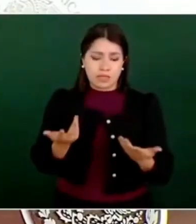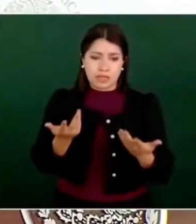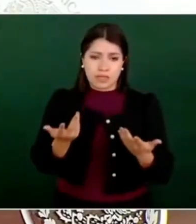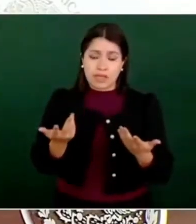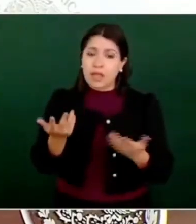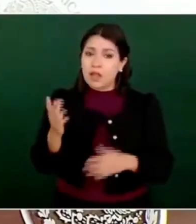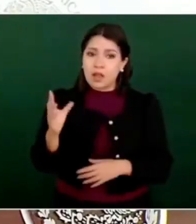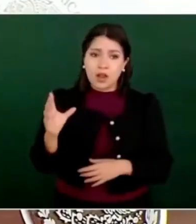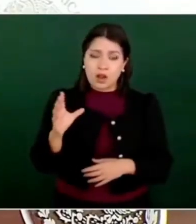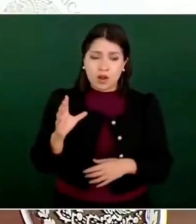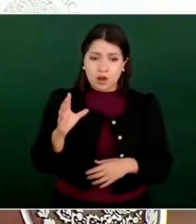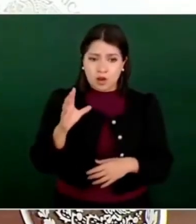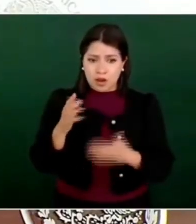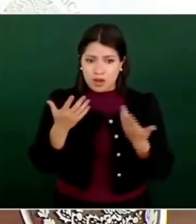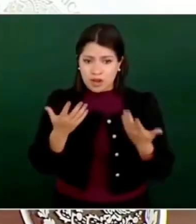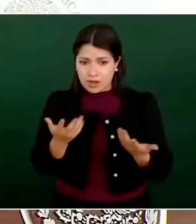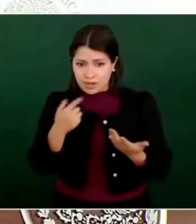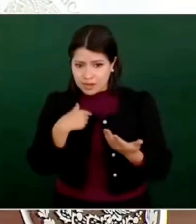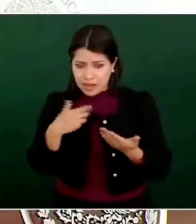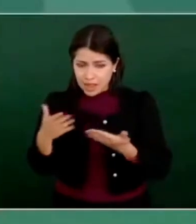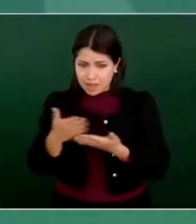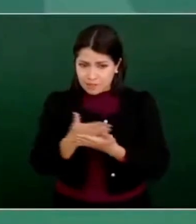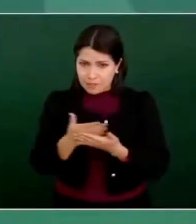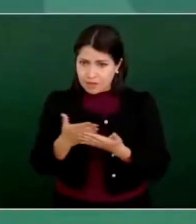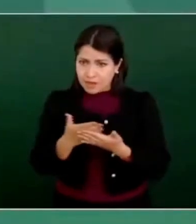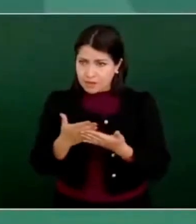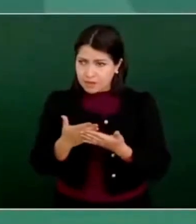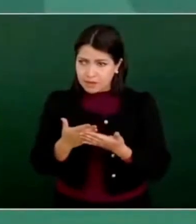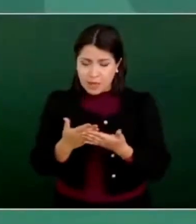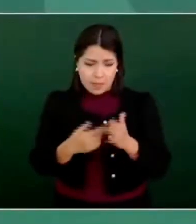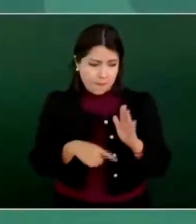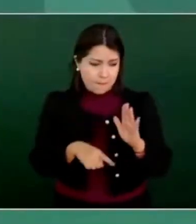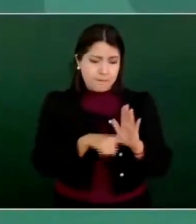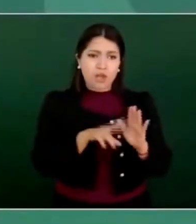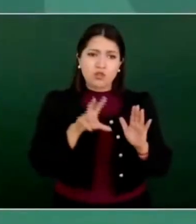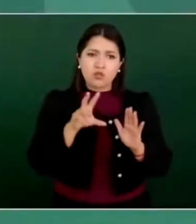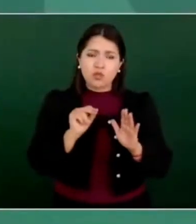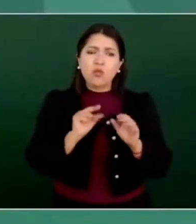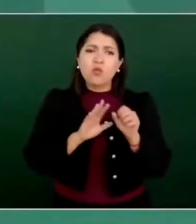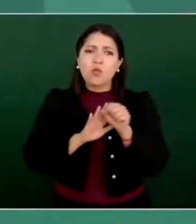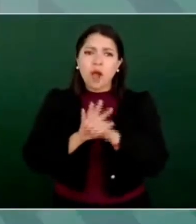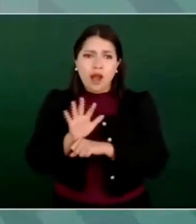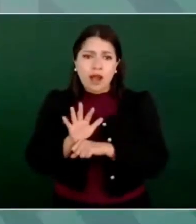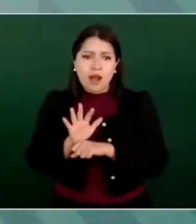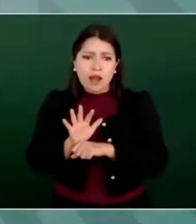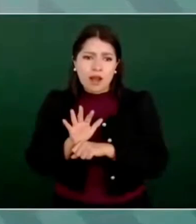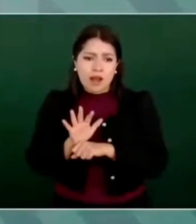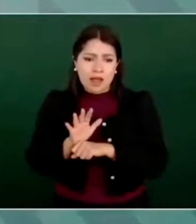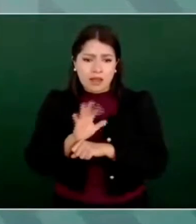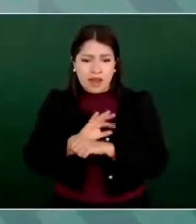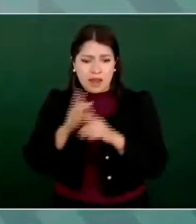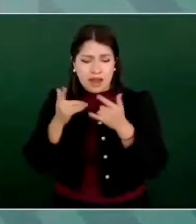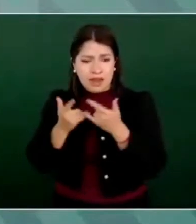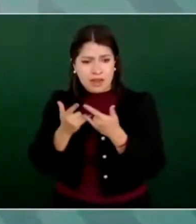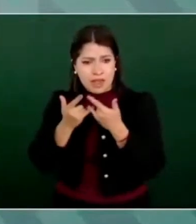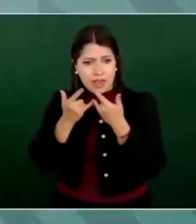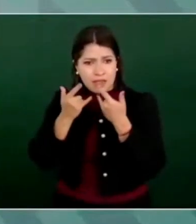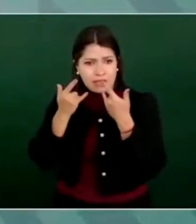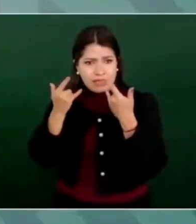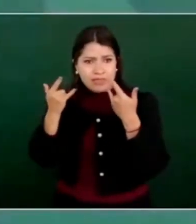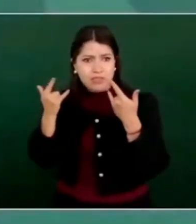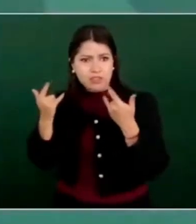alcance de la perversidad y es el fallo tremendo de la historia.